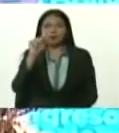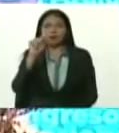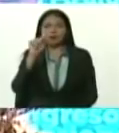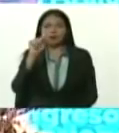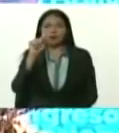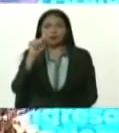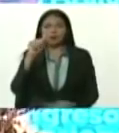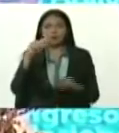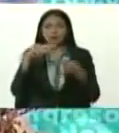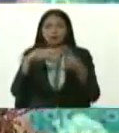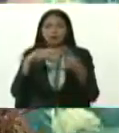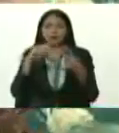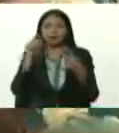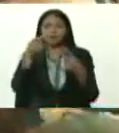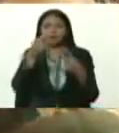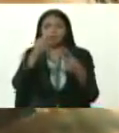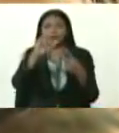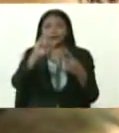Quinanoque,